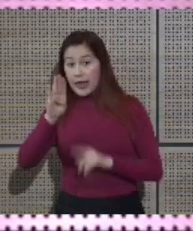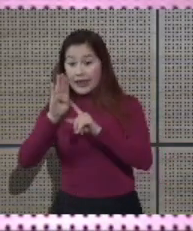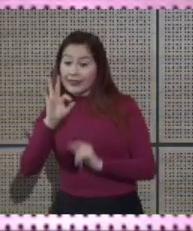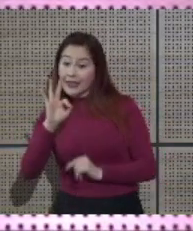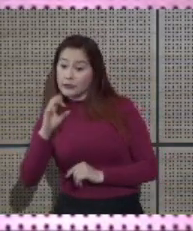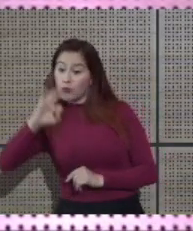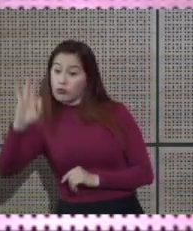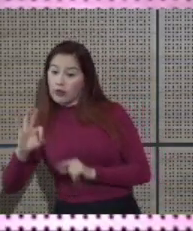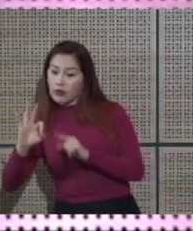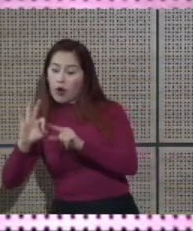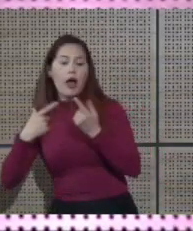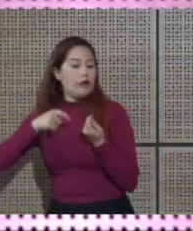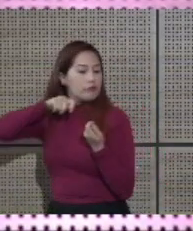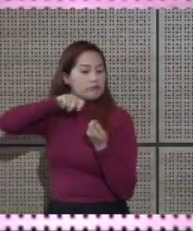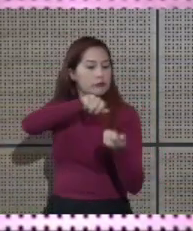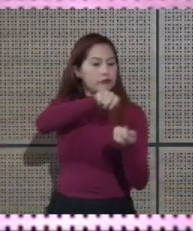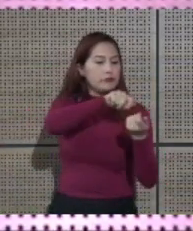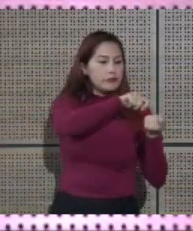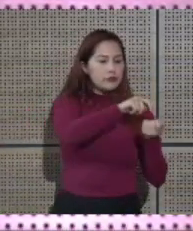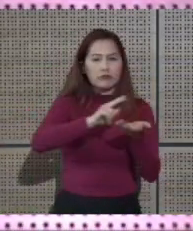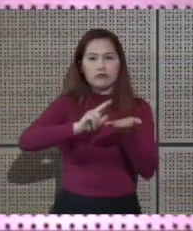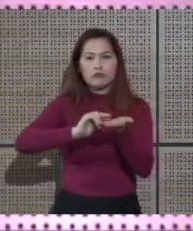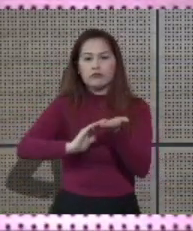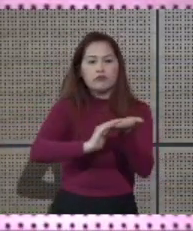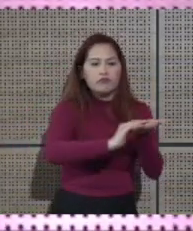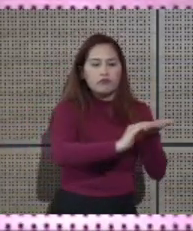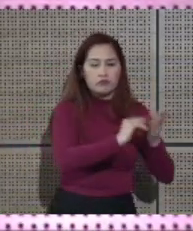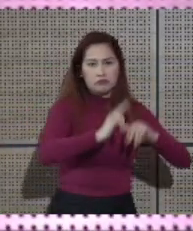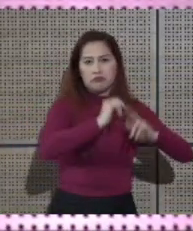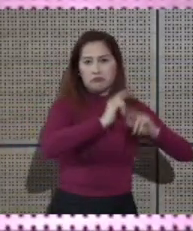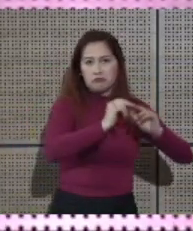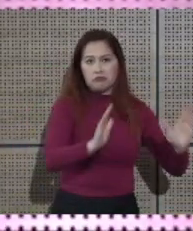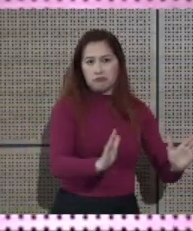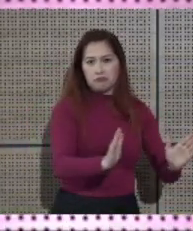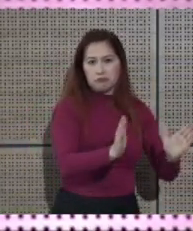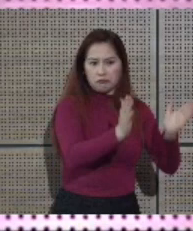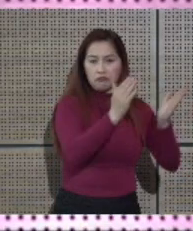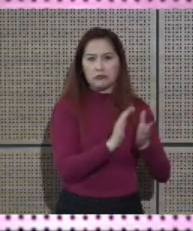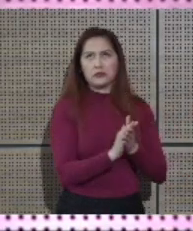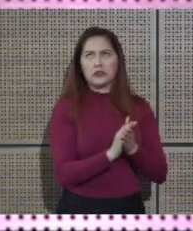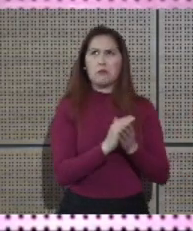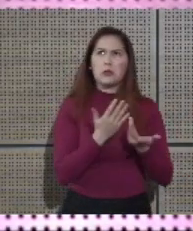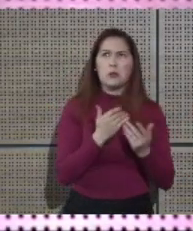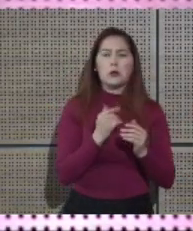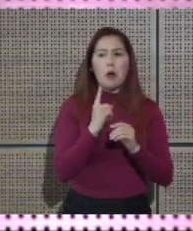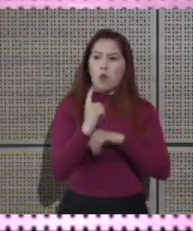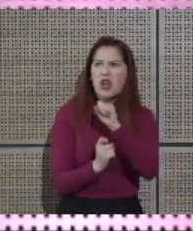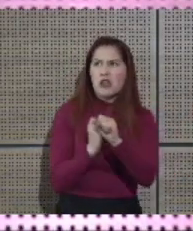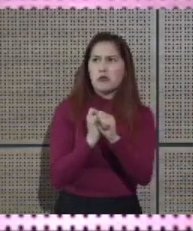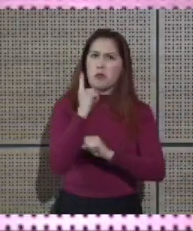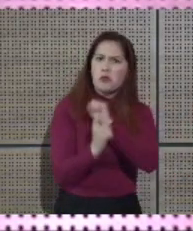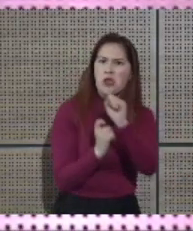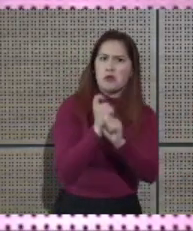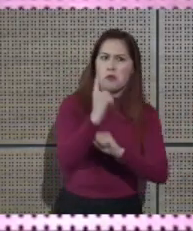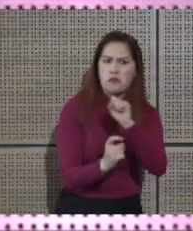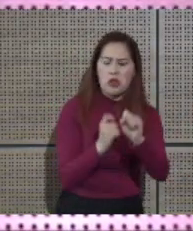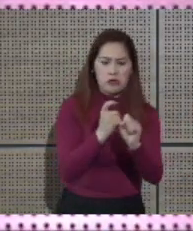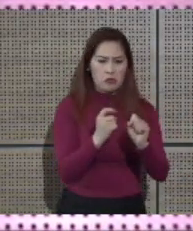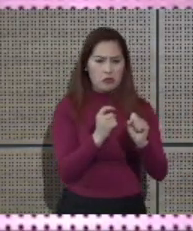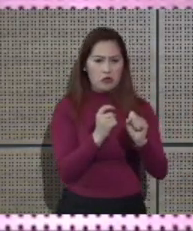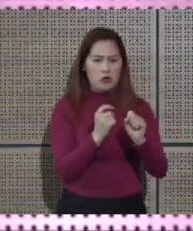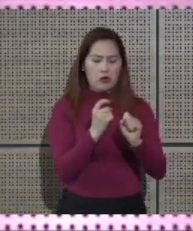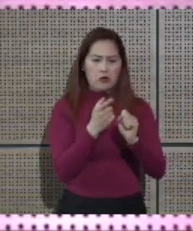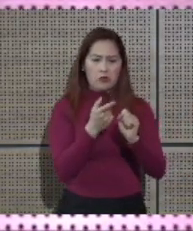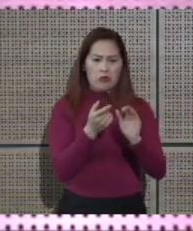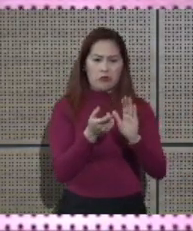Con eso vamos a tener un tipo de crecimiento similar al que ha tenido Colombia típicamente, que está entre 2,5 y 3,5 puntos del producto